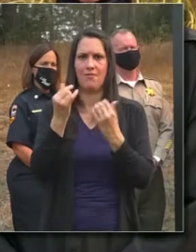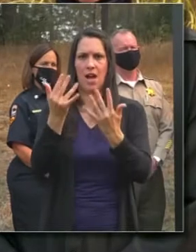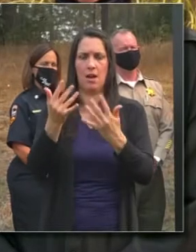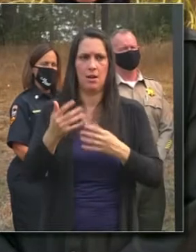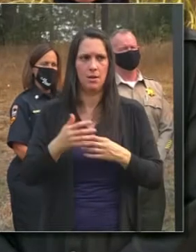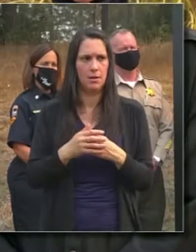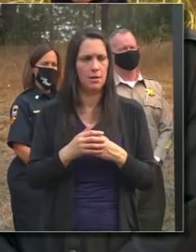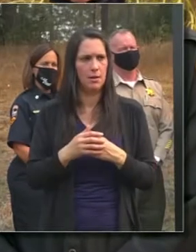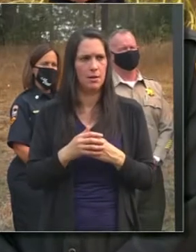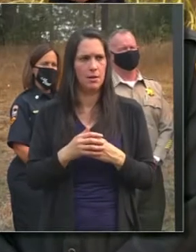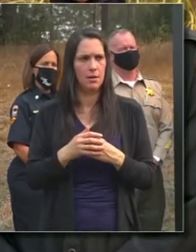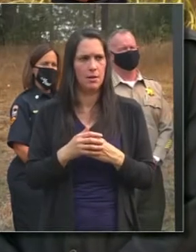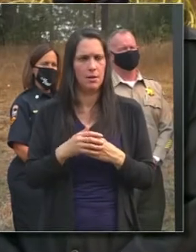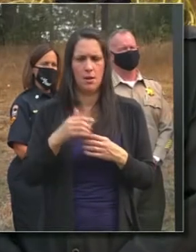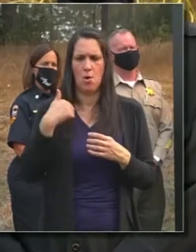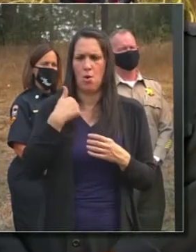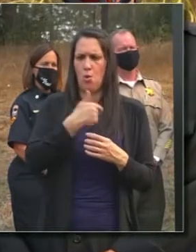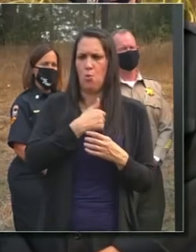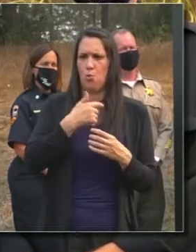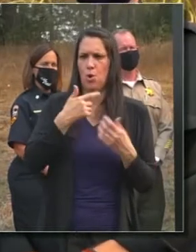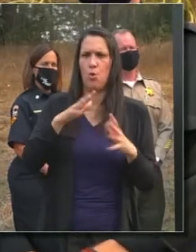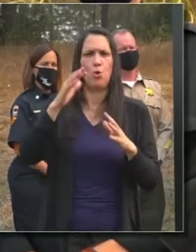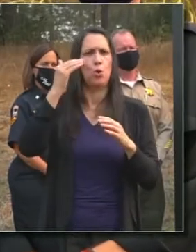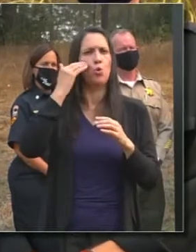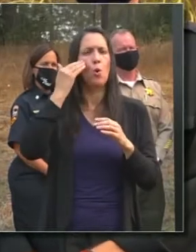cómo funcionan las cosas